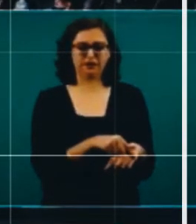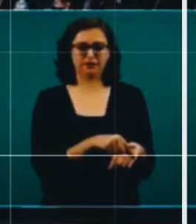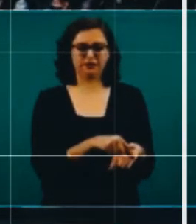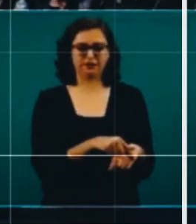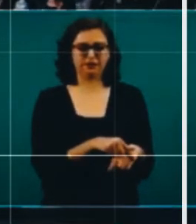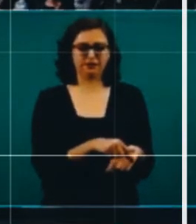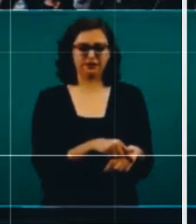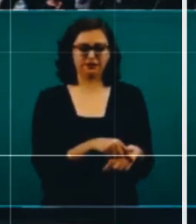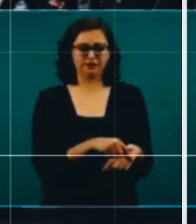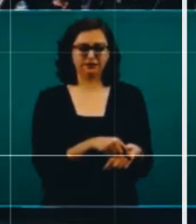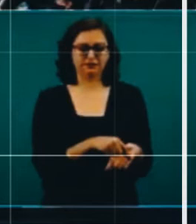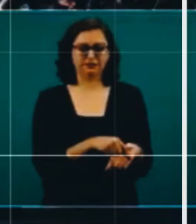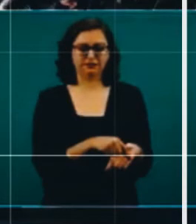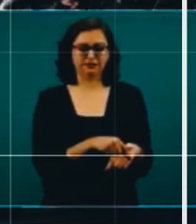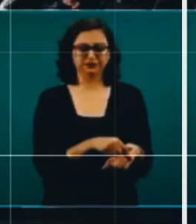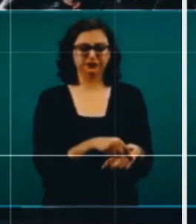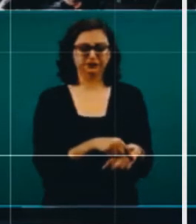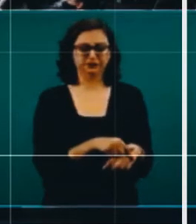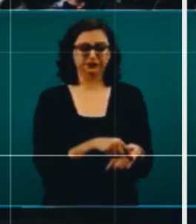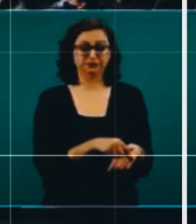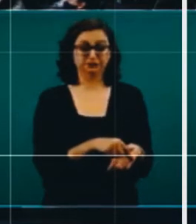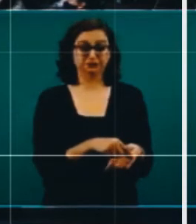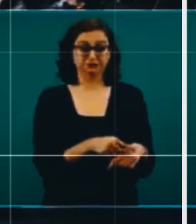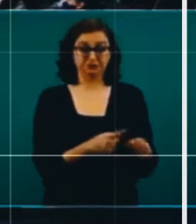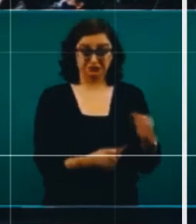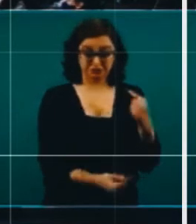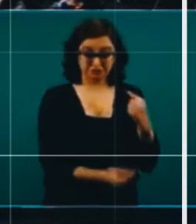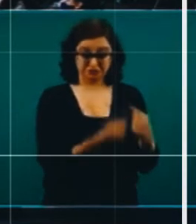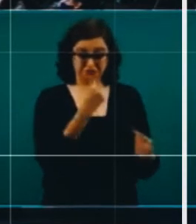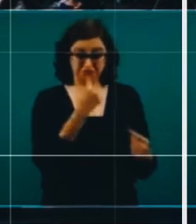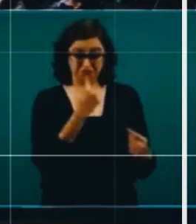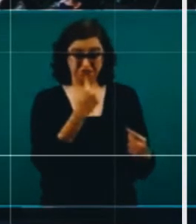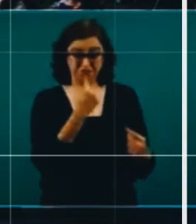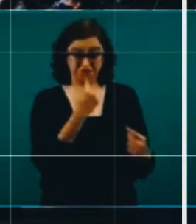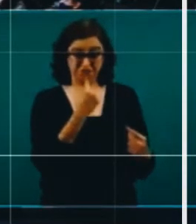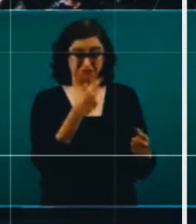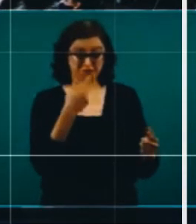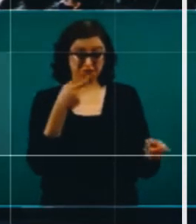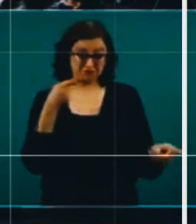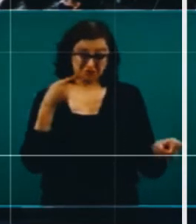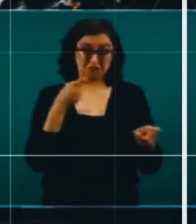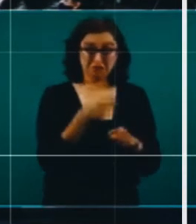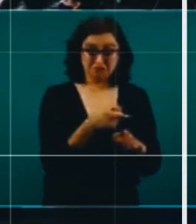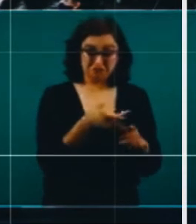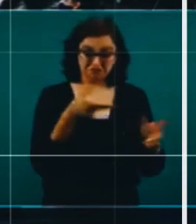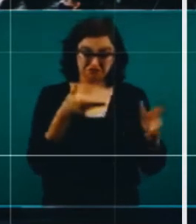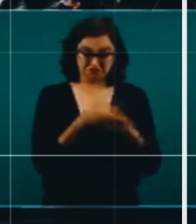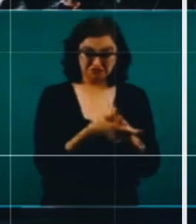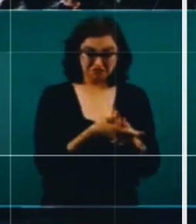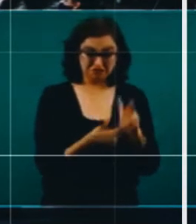al que hierro mata, a hierro muere.